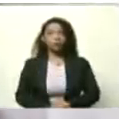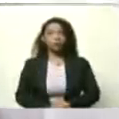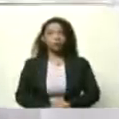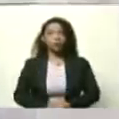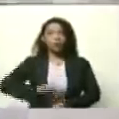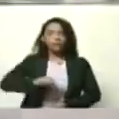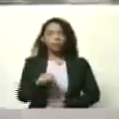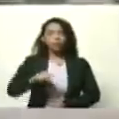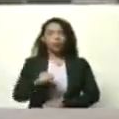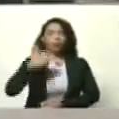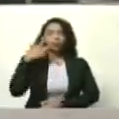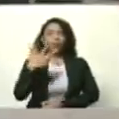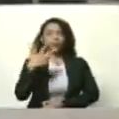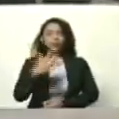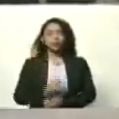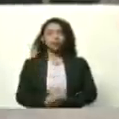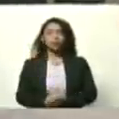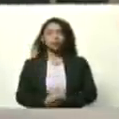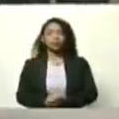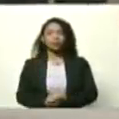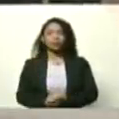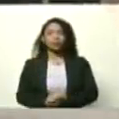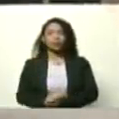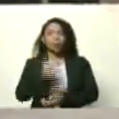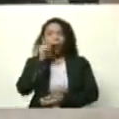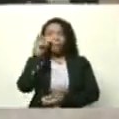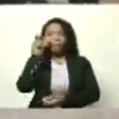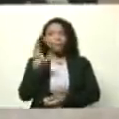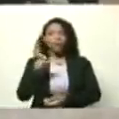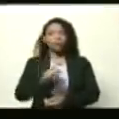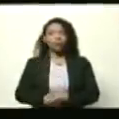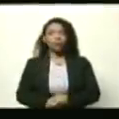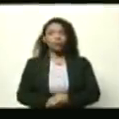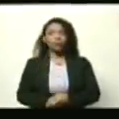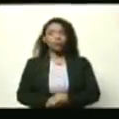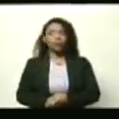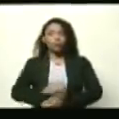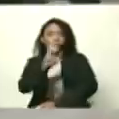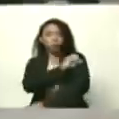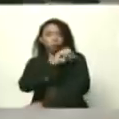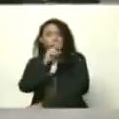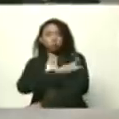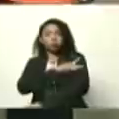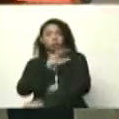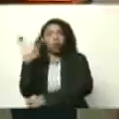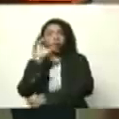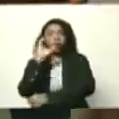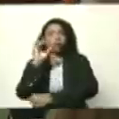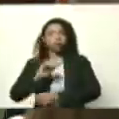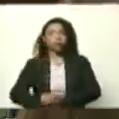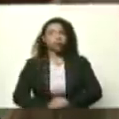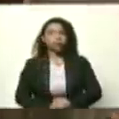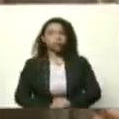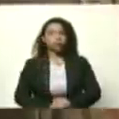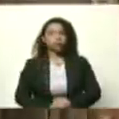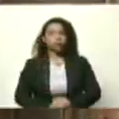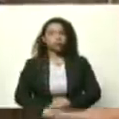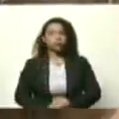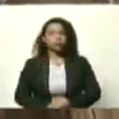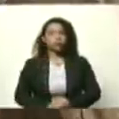Oficial 3 Infantino Andrade Giuseppe Graviel, de Protección Civil Caracas.